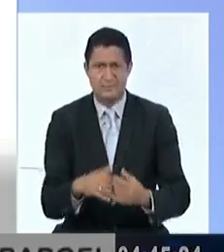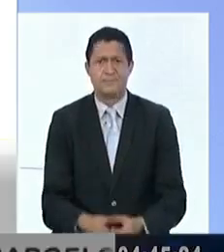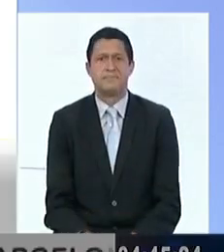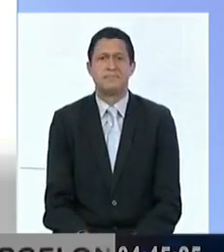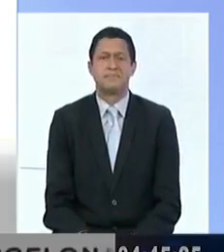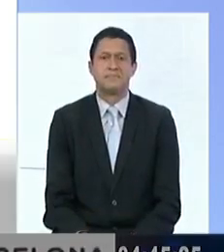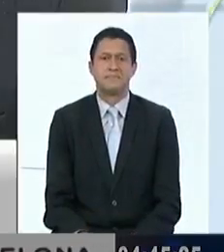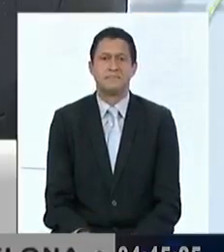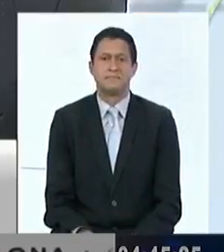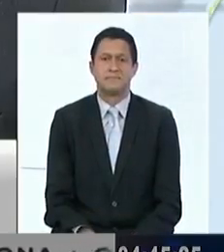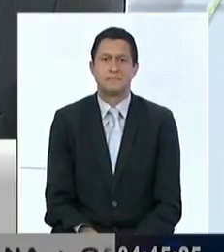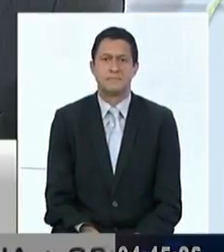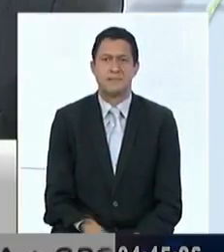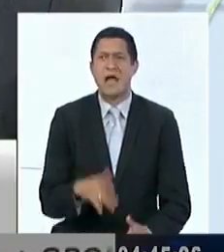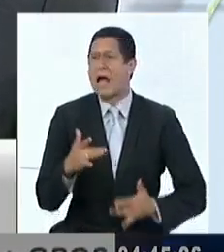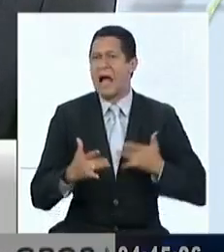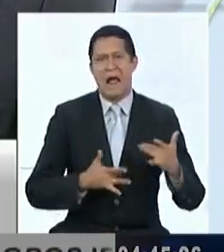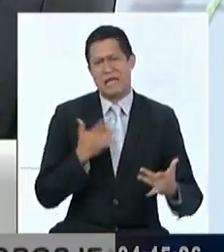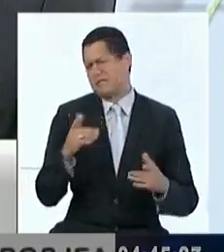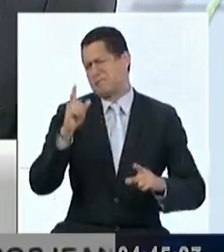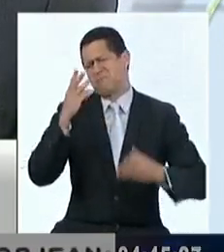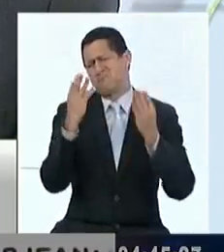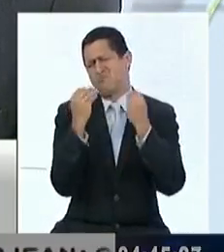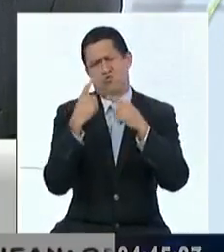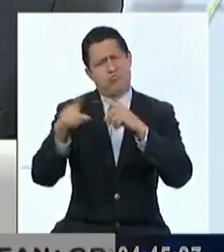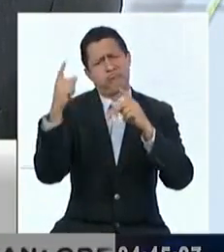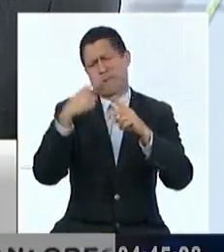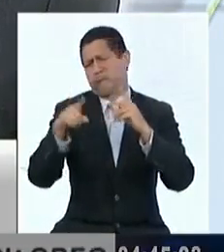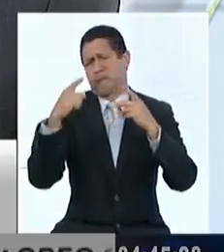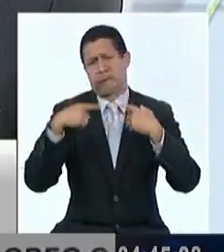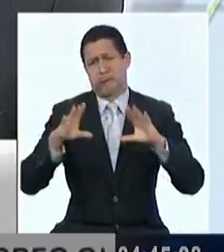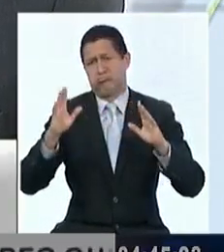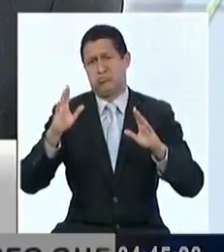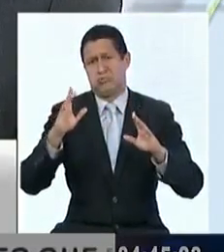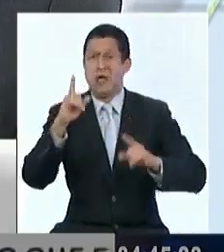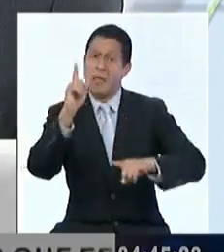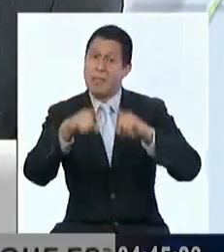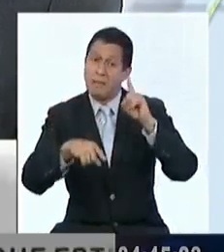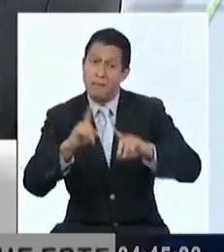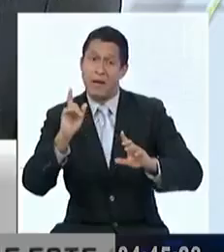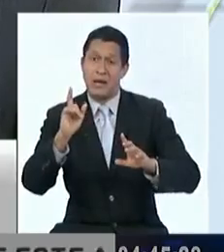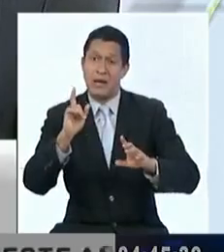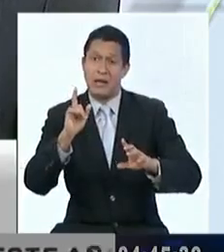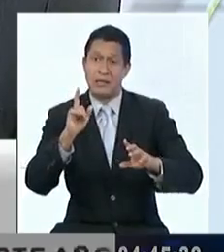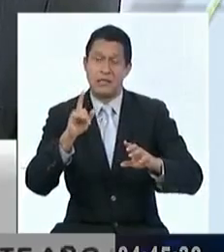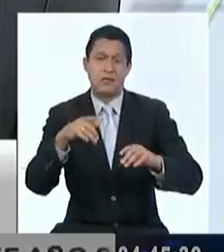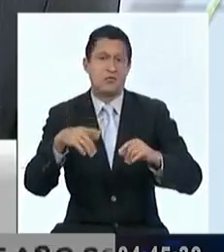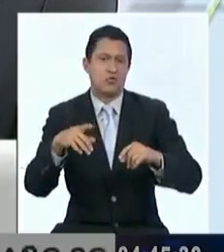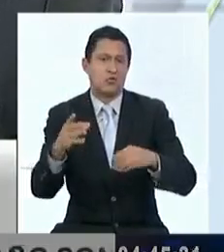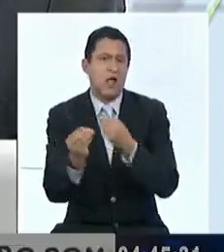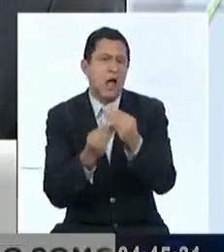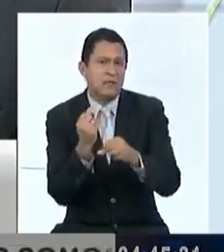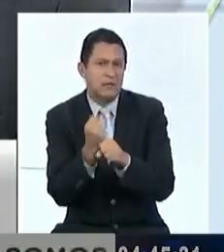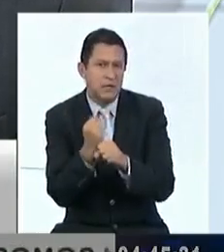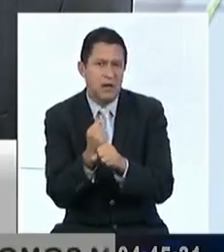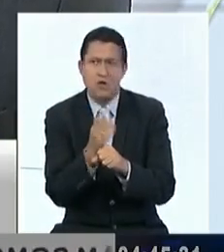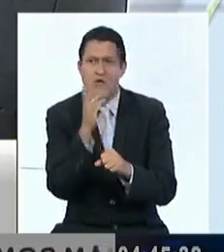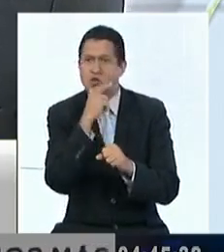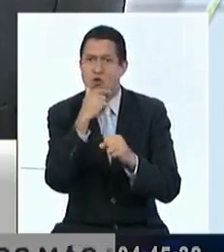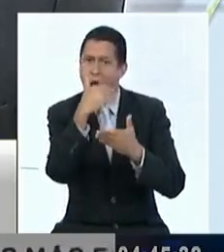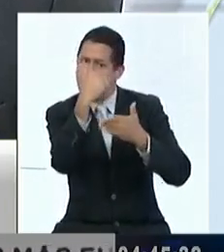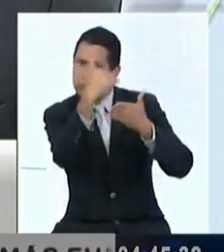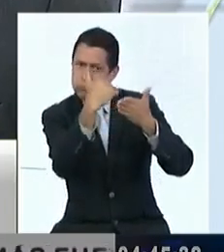bueno las actividades van a variar y van a variar también o sea tiene que tiene mucho que ver el contexto no este no hay una receta